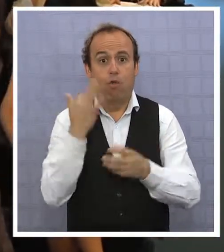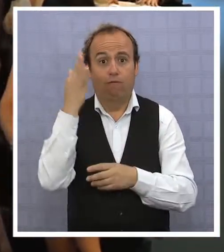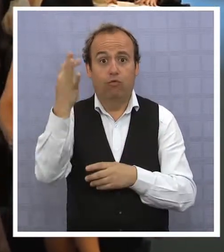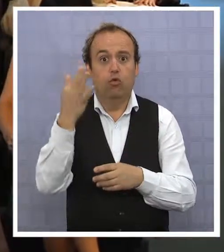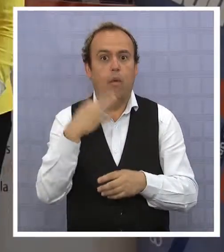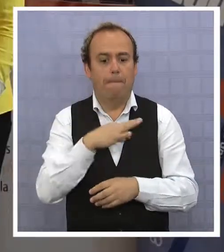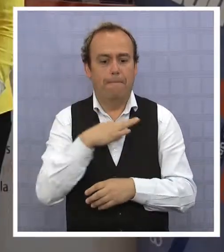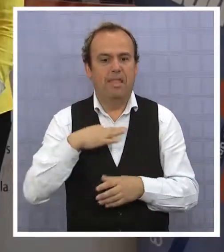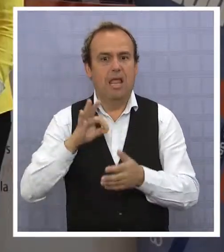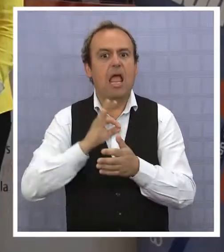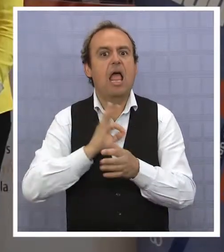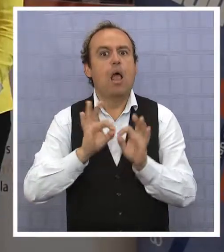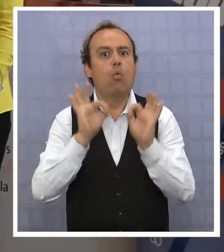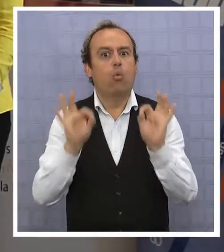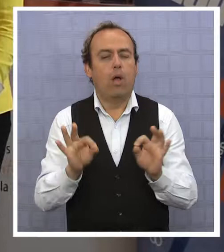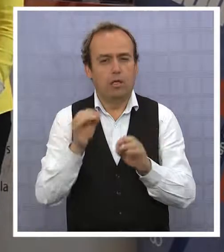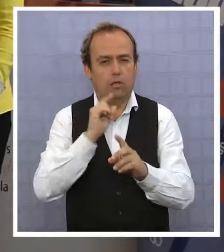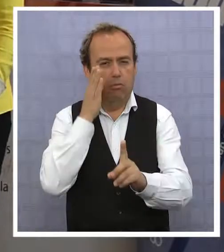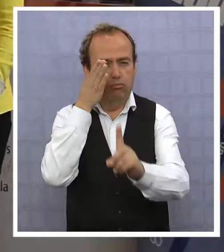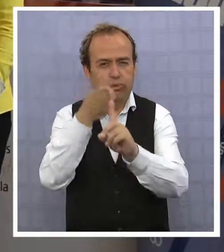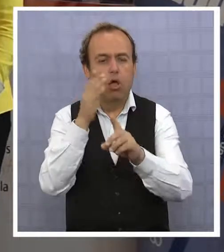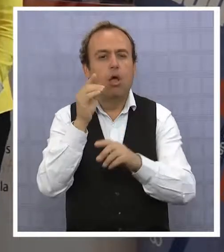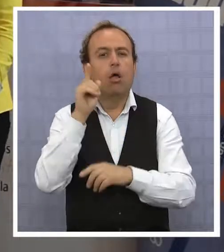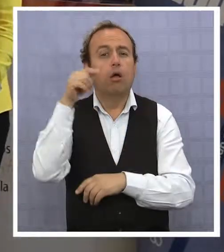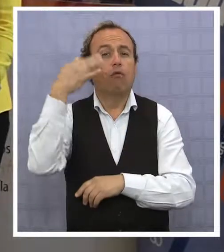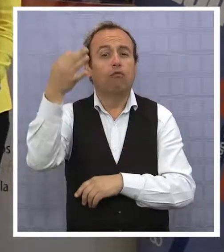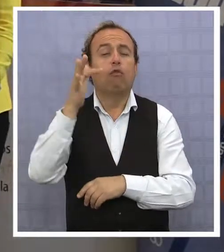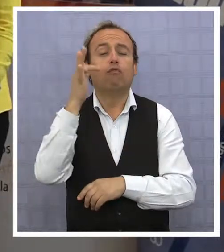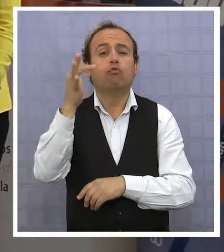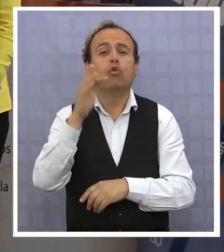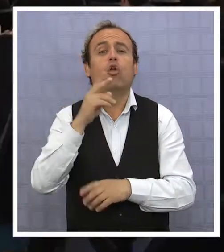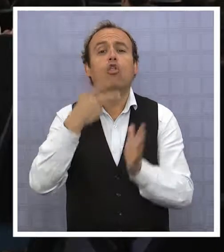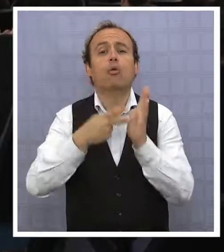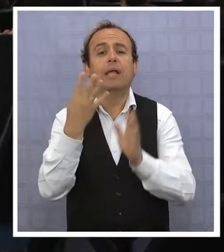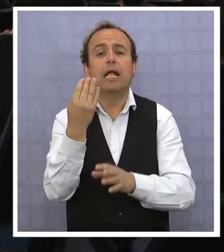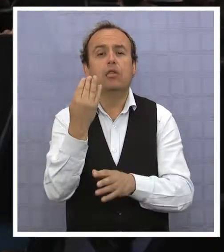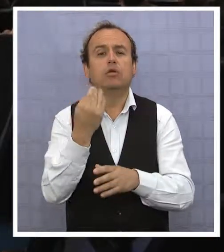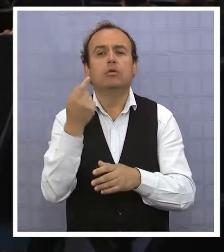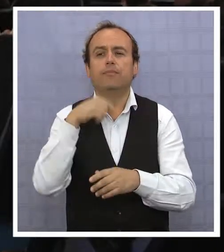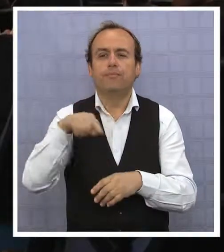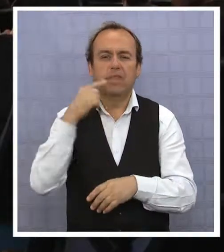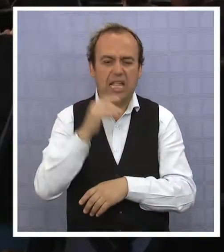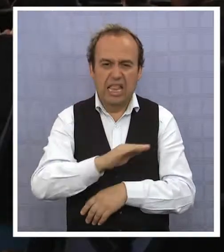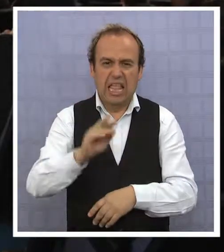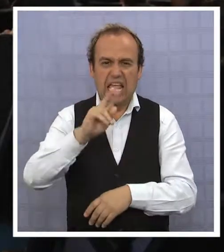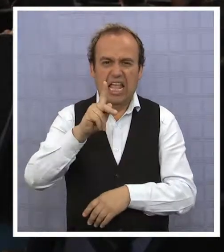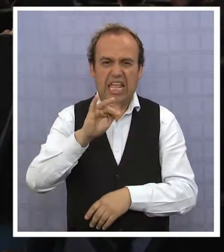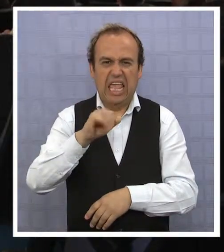Ministerio de Educación se propuso como meta para el 2014 alcanzar la cobertura gratuita de kinder